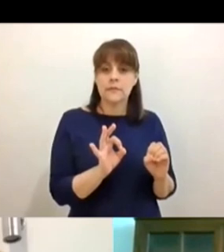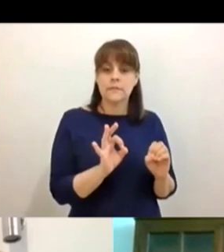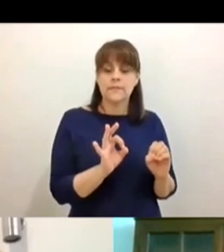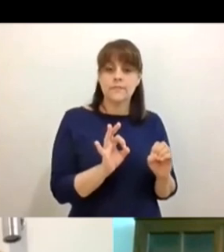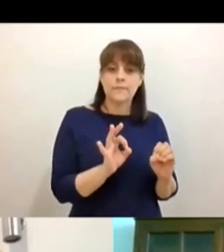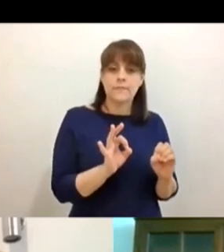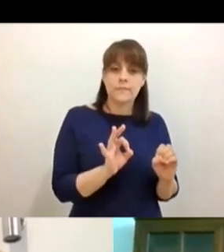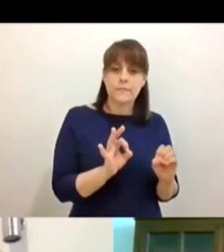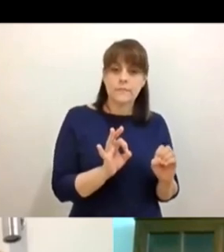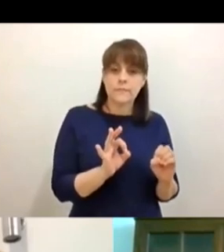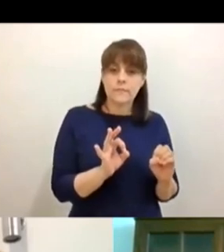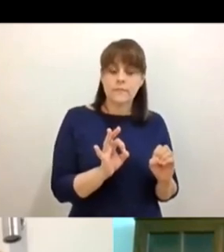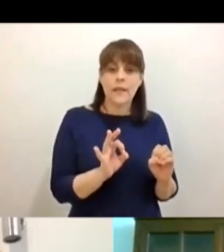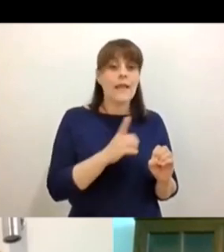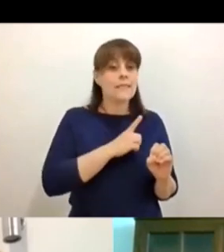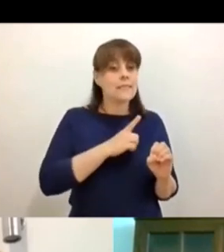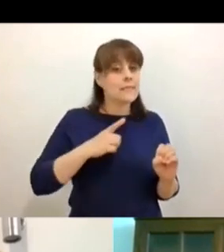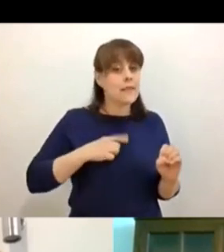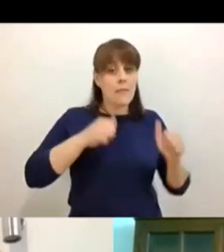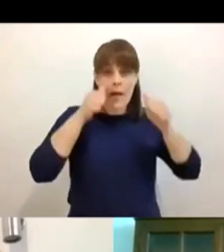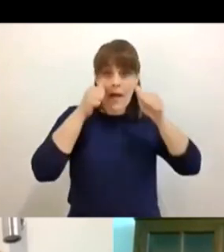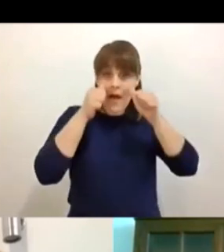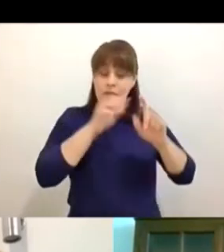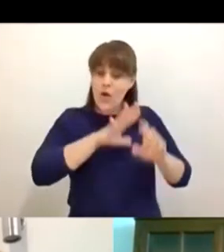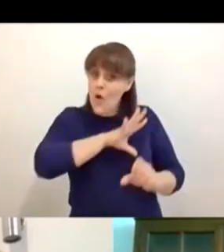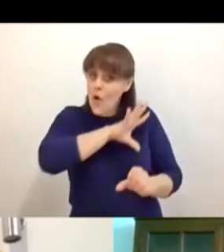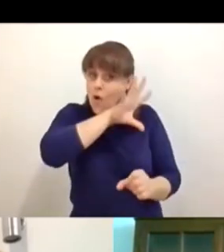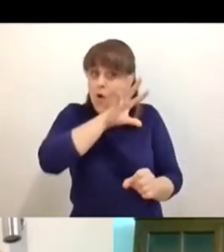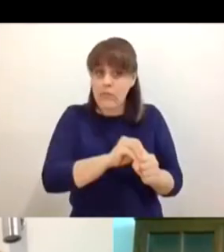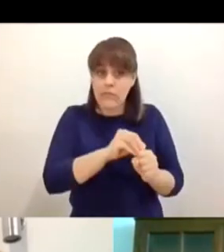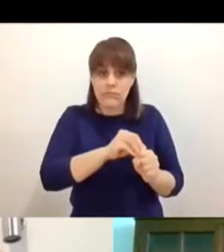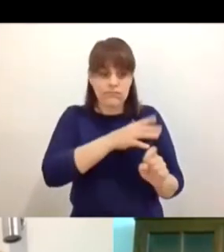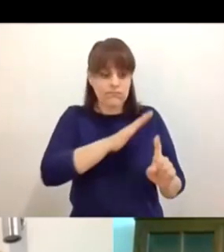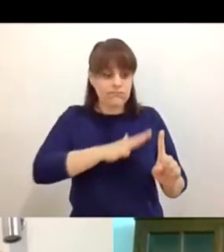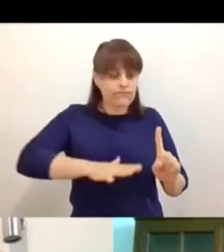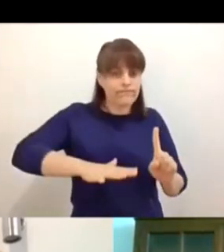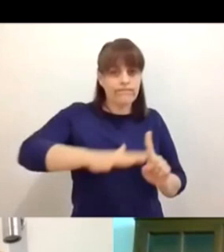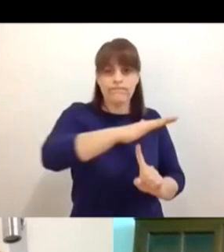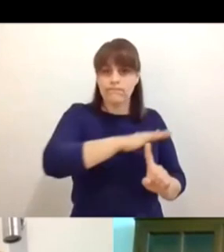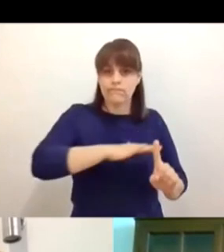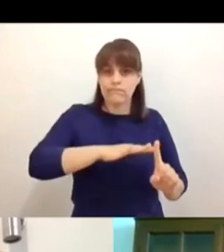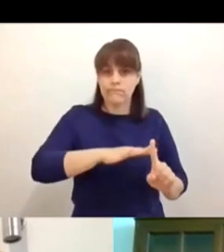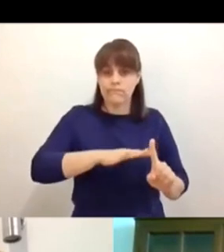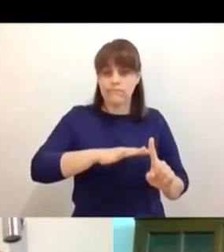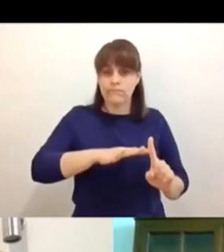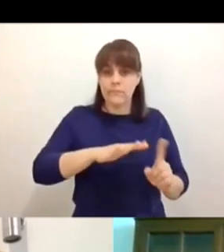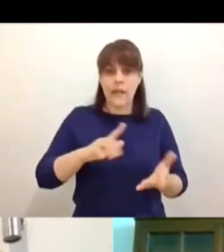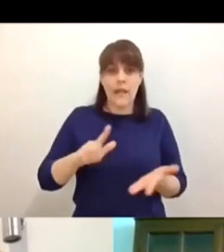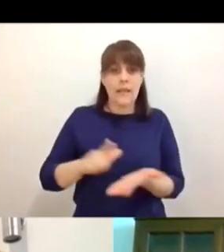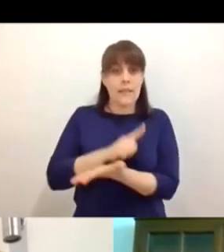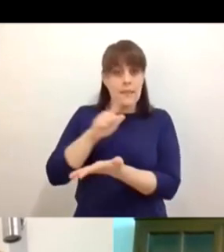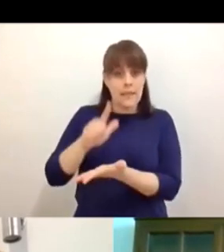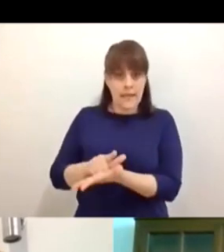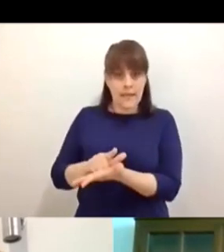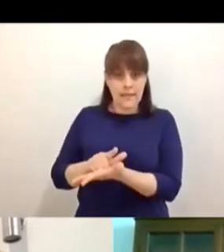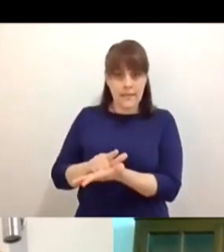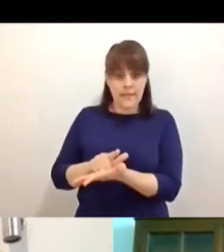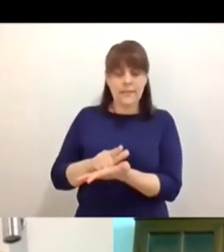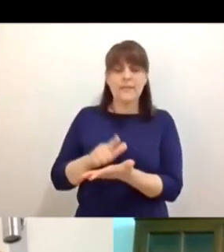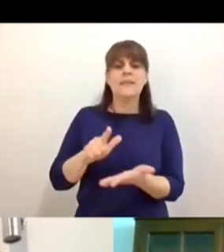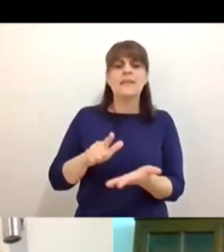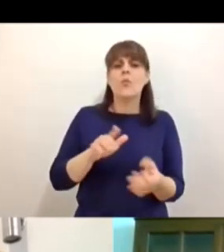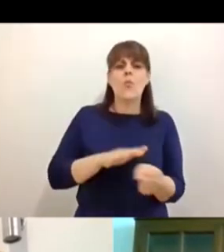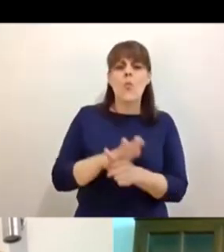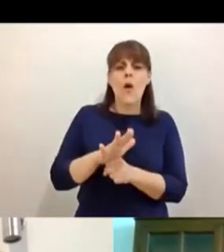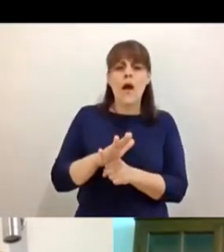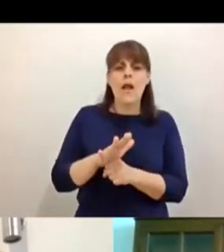atención generalizada como lo propone la Ley General para la Protección de Derechos de Niños, Niños y Adolescentes. Estoy hablando del sistema de protección, porque